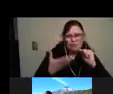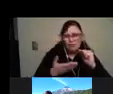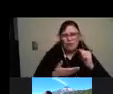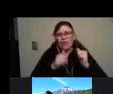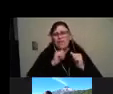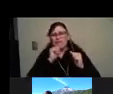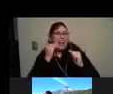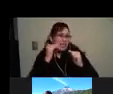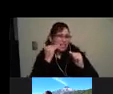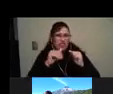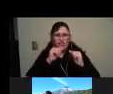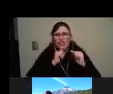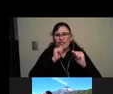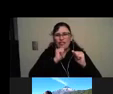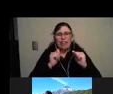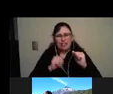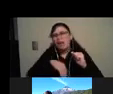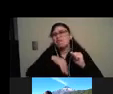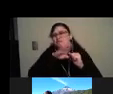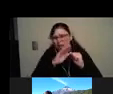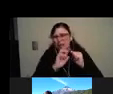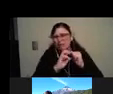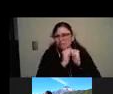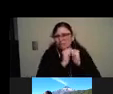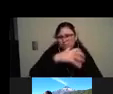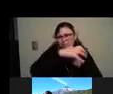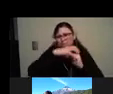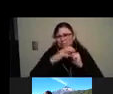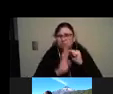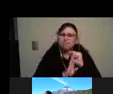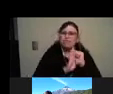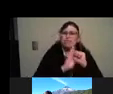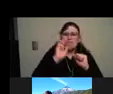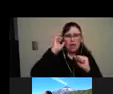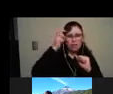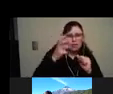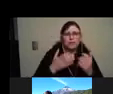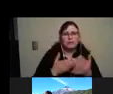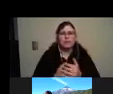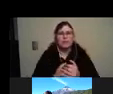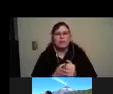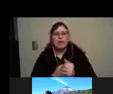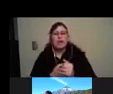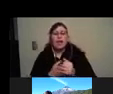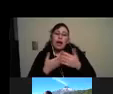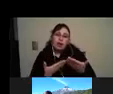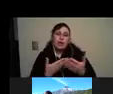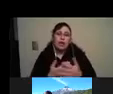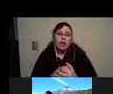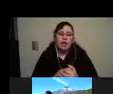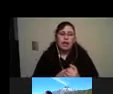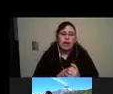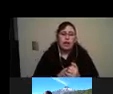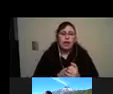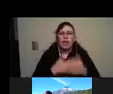más ah, es mucho más probable lograr recuperación funcional, ¿ya?